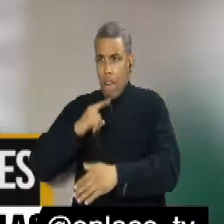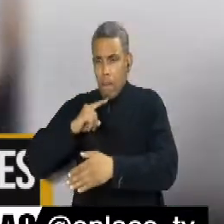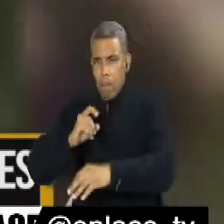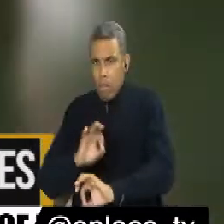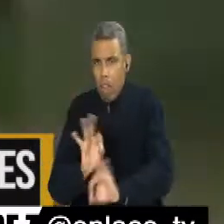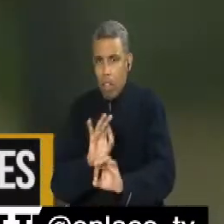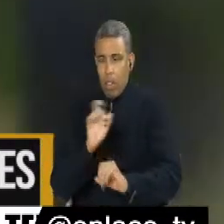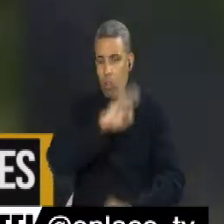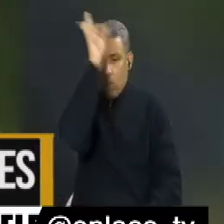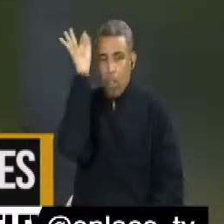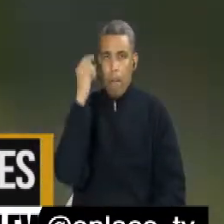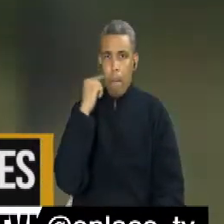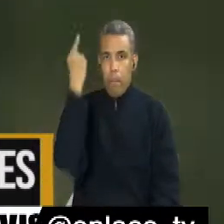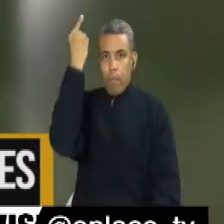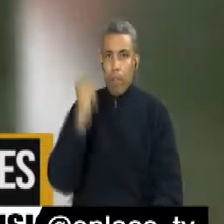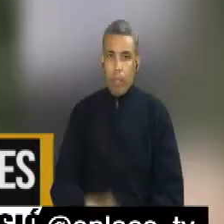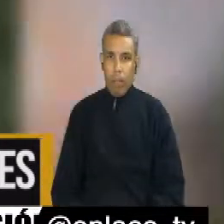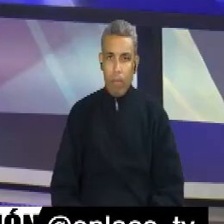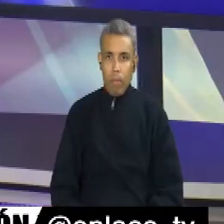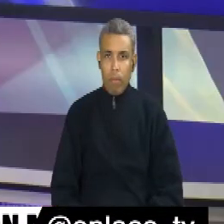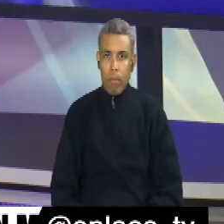protagonizar escándalos.